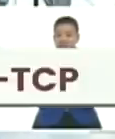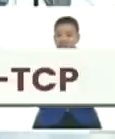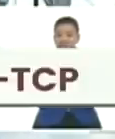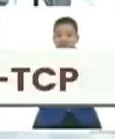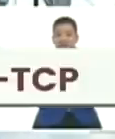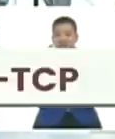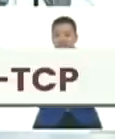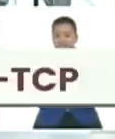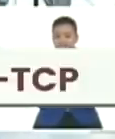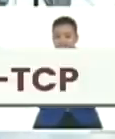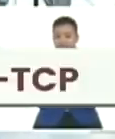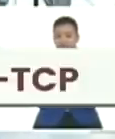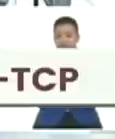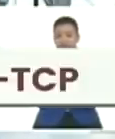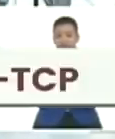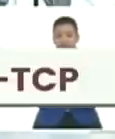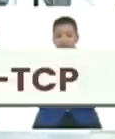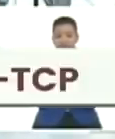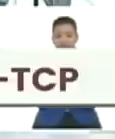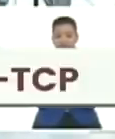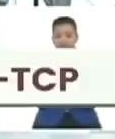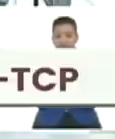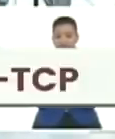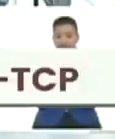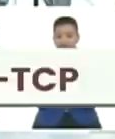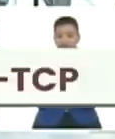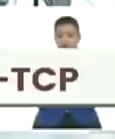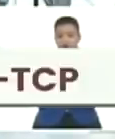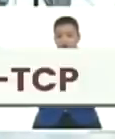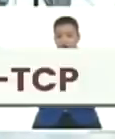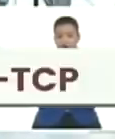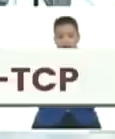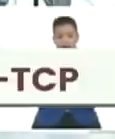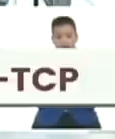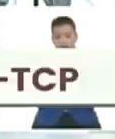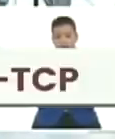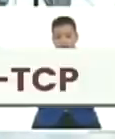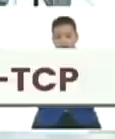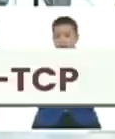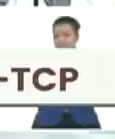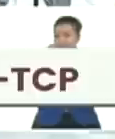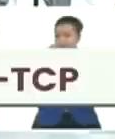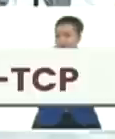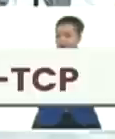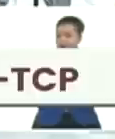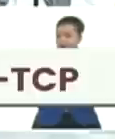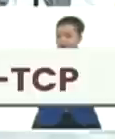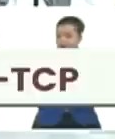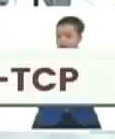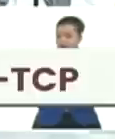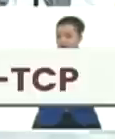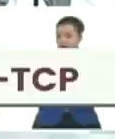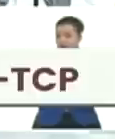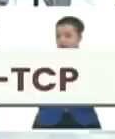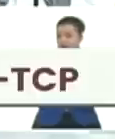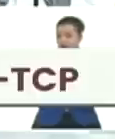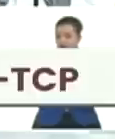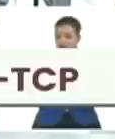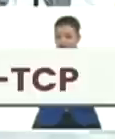Witt, Jim McGovern, Barbara Lynn, Adriano